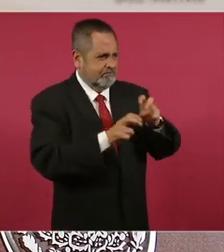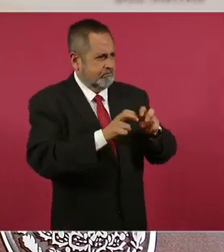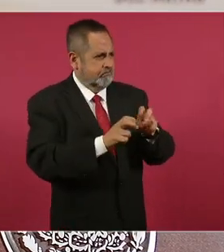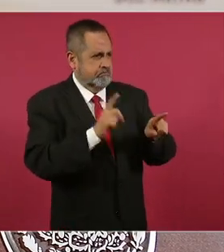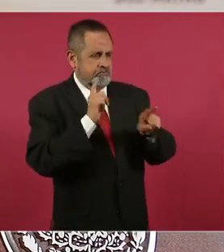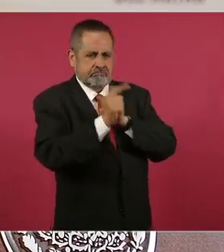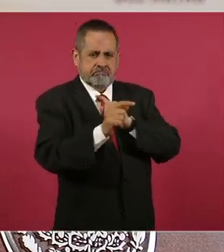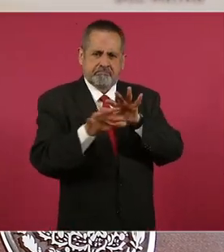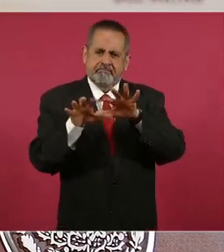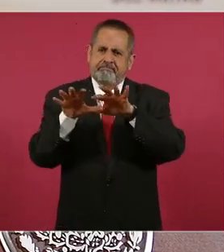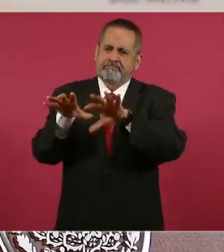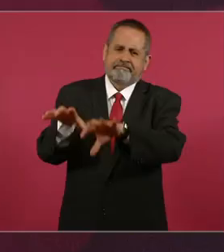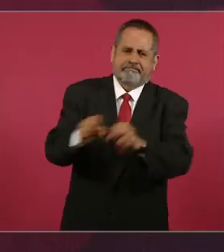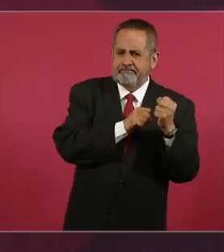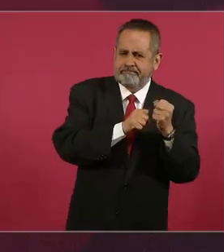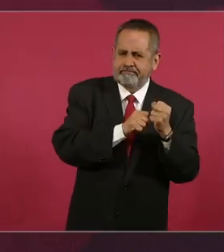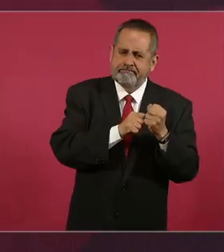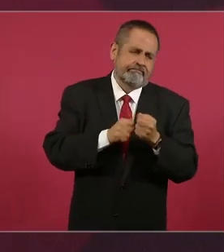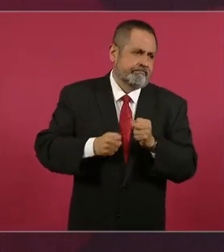camionetas.